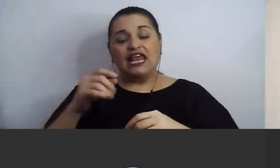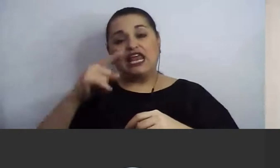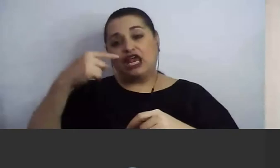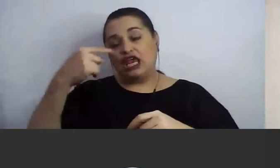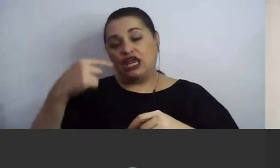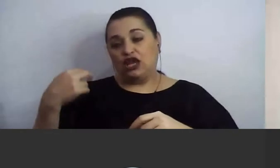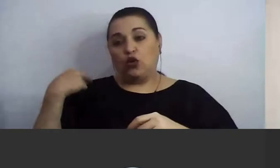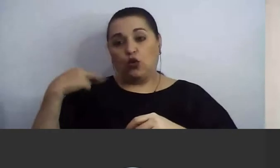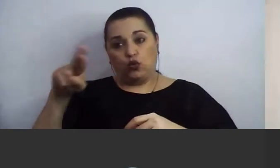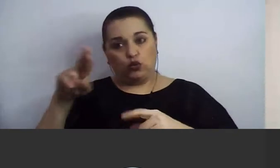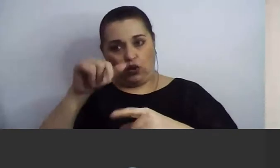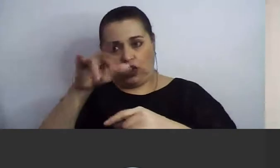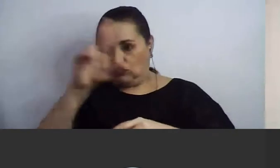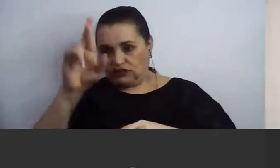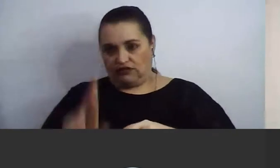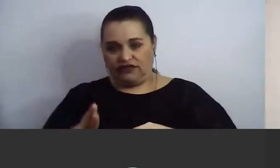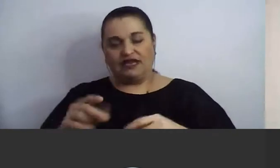adelante muchas gracias